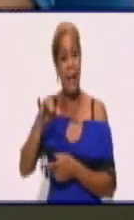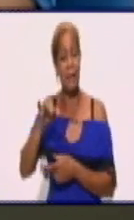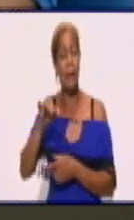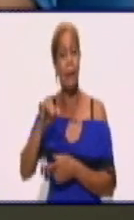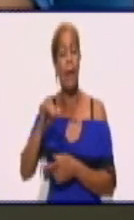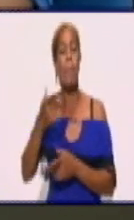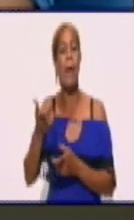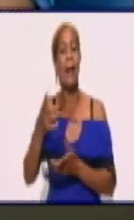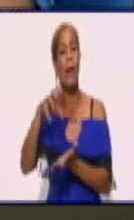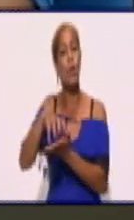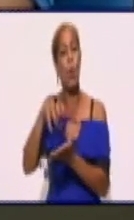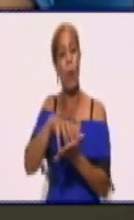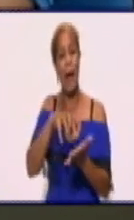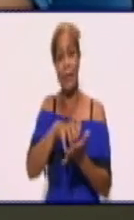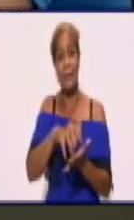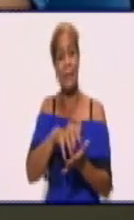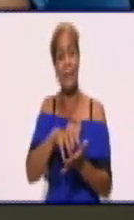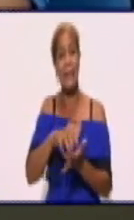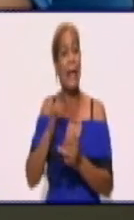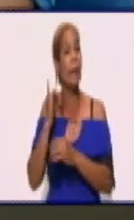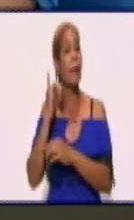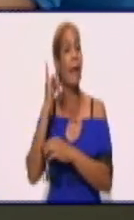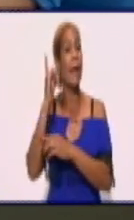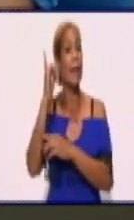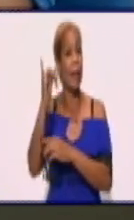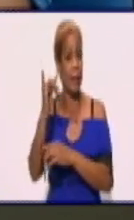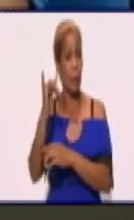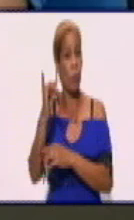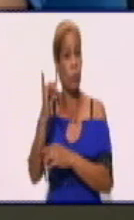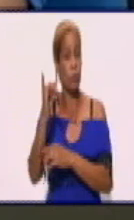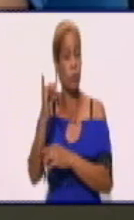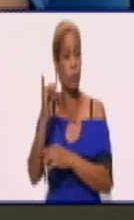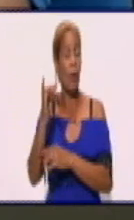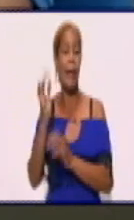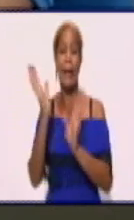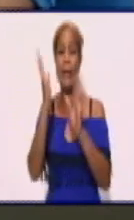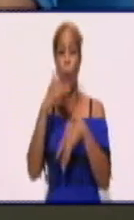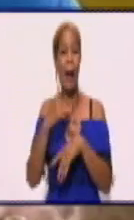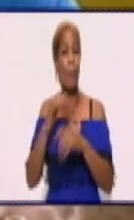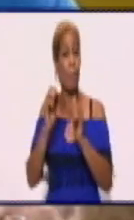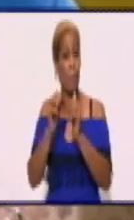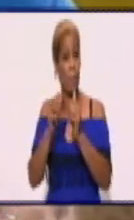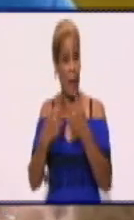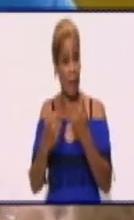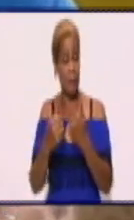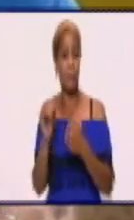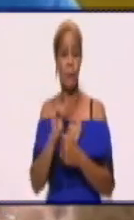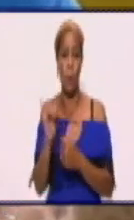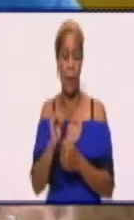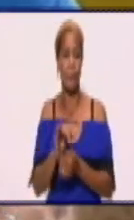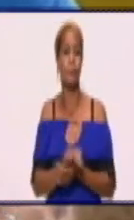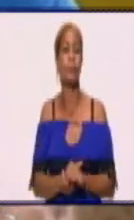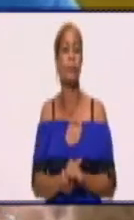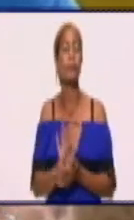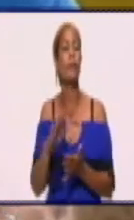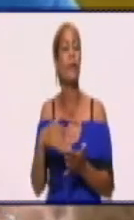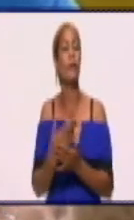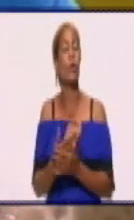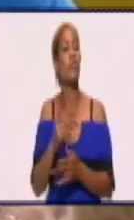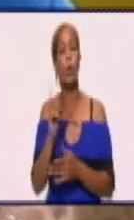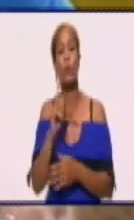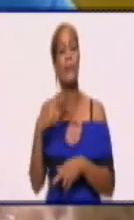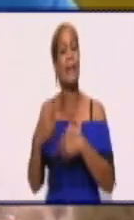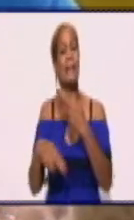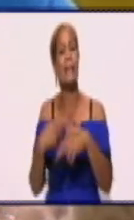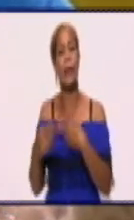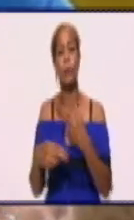país llevan galleta para que consuman en reposición del pan. La repostería, de la que Granma también ha